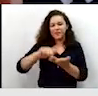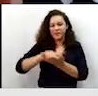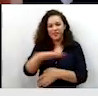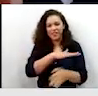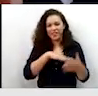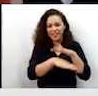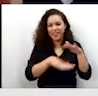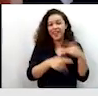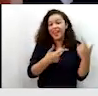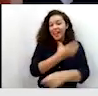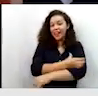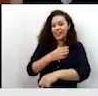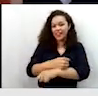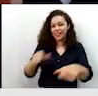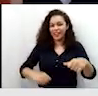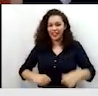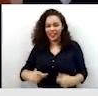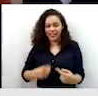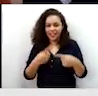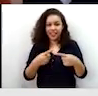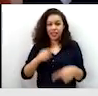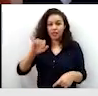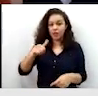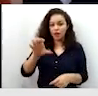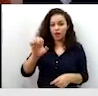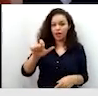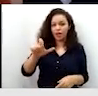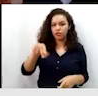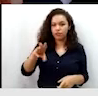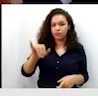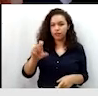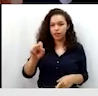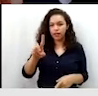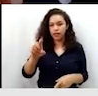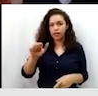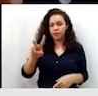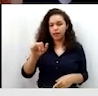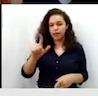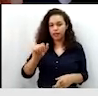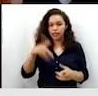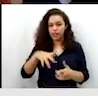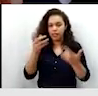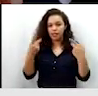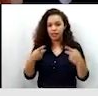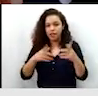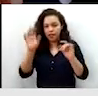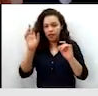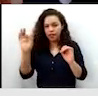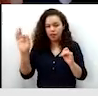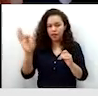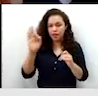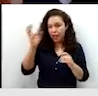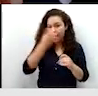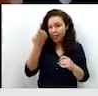a acompañar Juan Carlos Mesa Vargas, quien es médico cirujano egresado de la Facultad de Estudios Superiores Iztacala de la